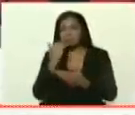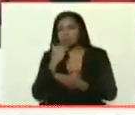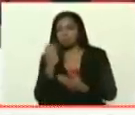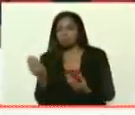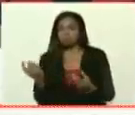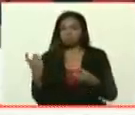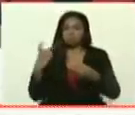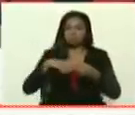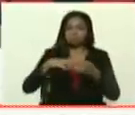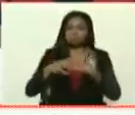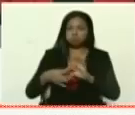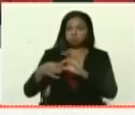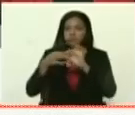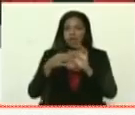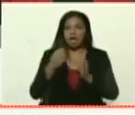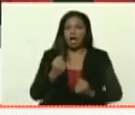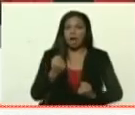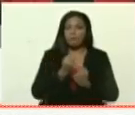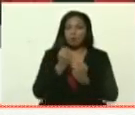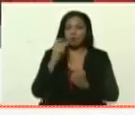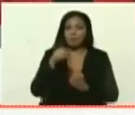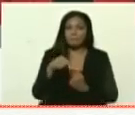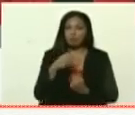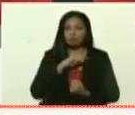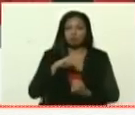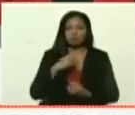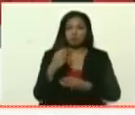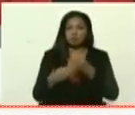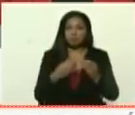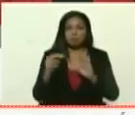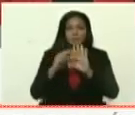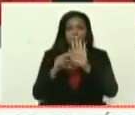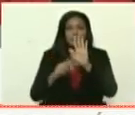acercamientos, con su ayuda y apoyo, establecimos una